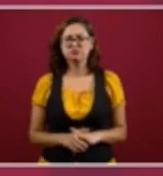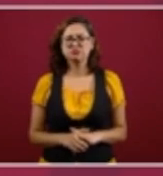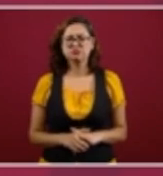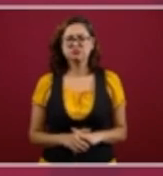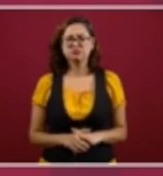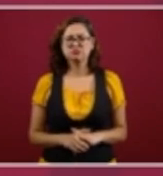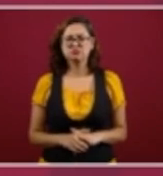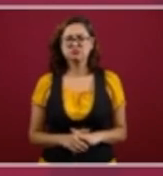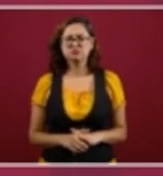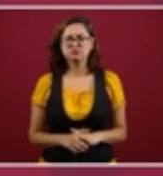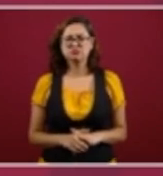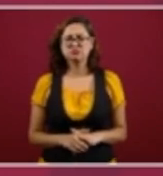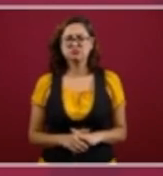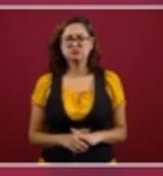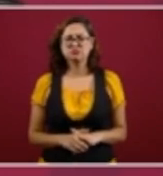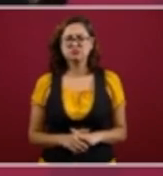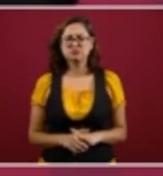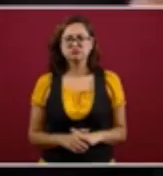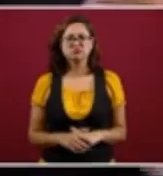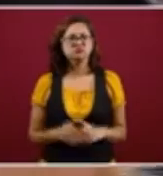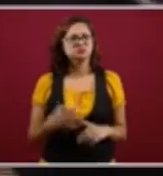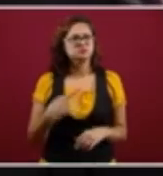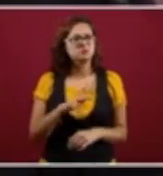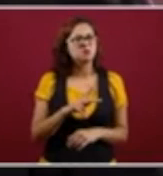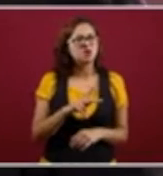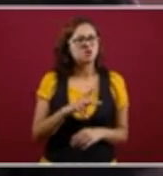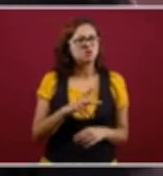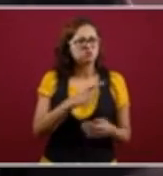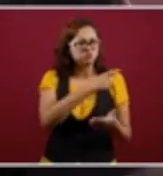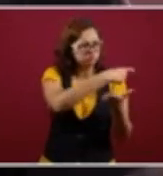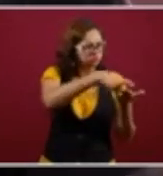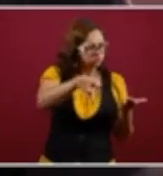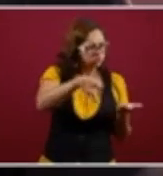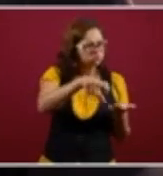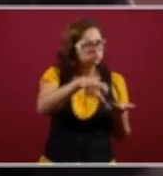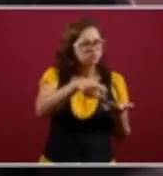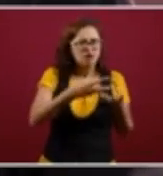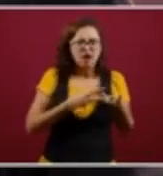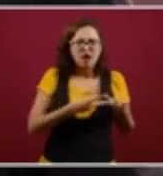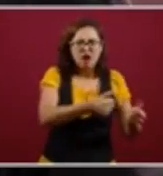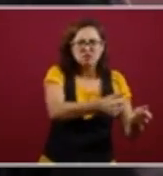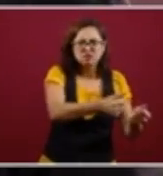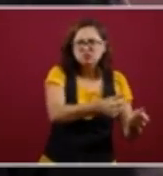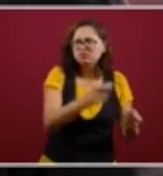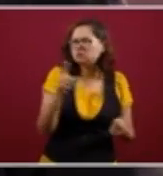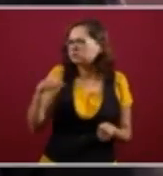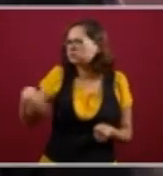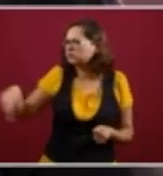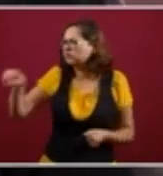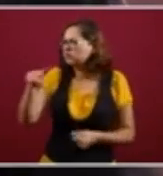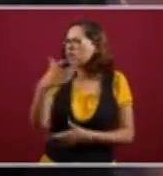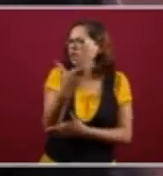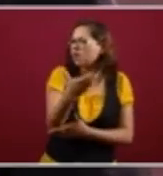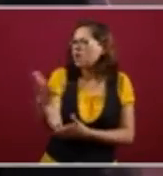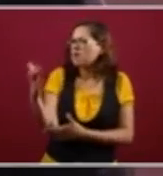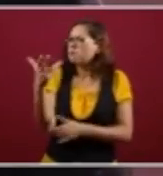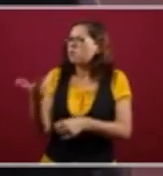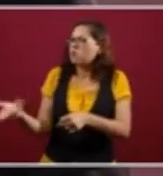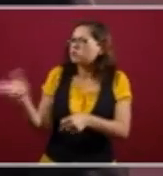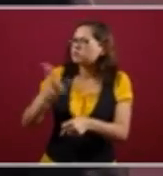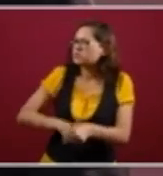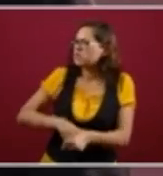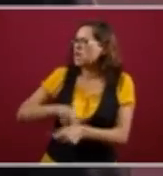y los centros de salud, las unidades médicas rurales, los